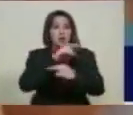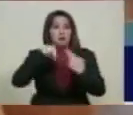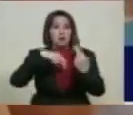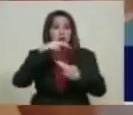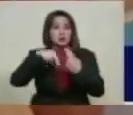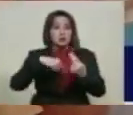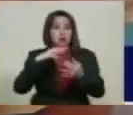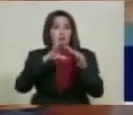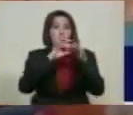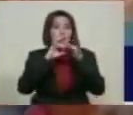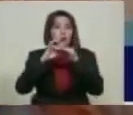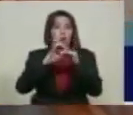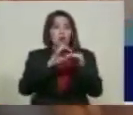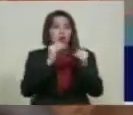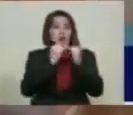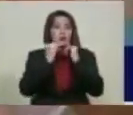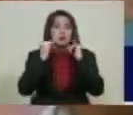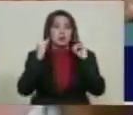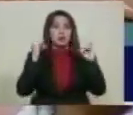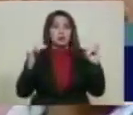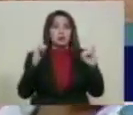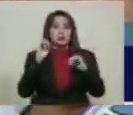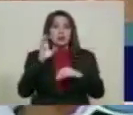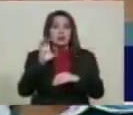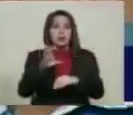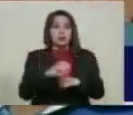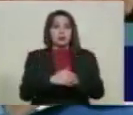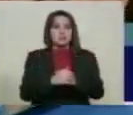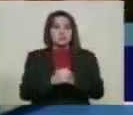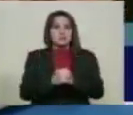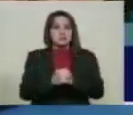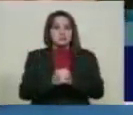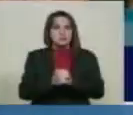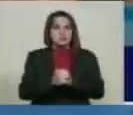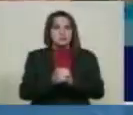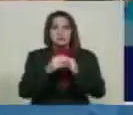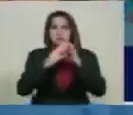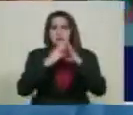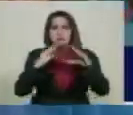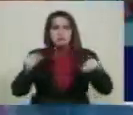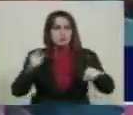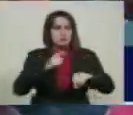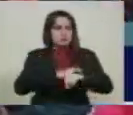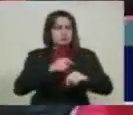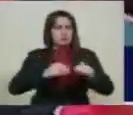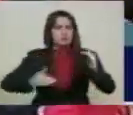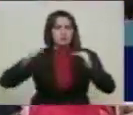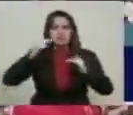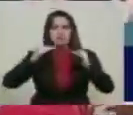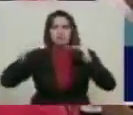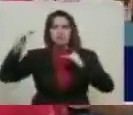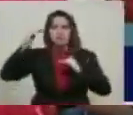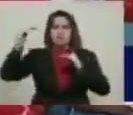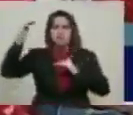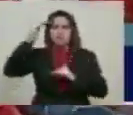la unión y la independencia del país en todas sus dimensiones.